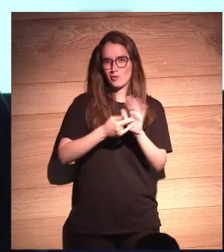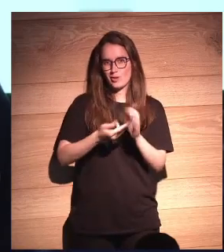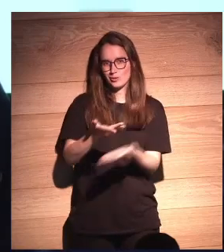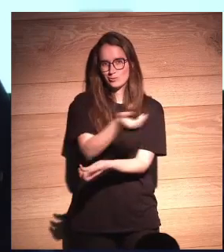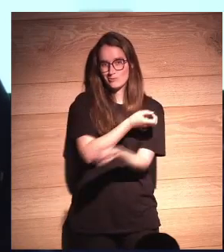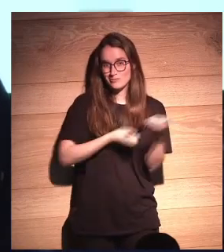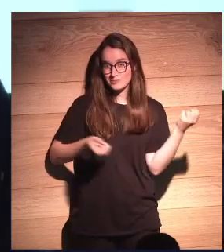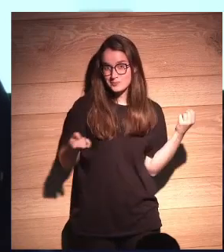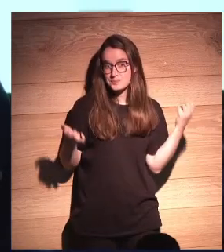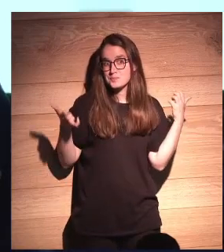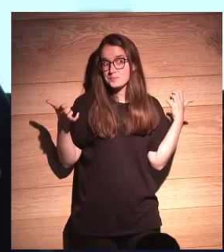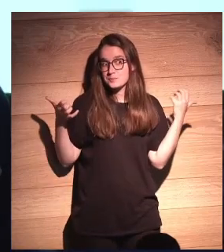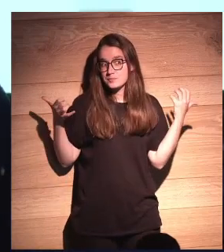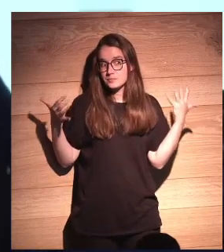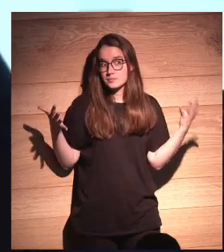proyectos.